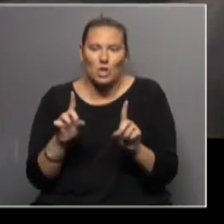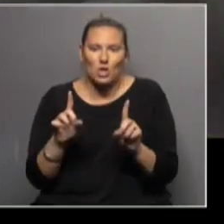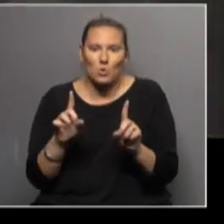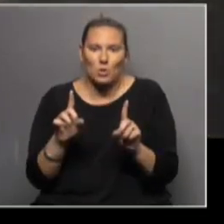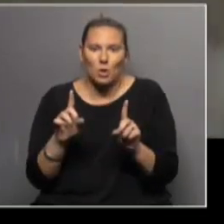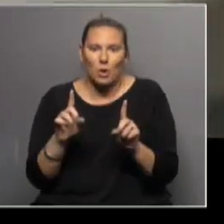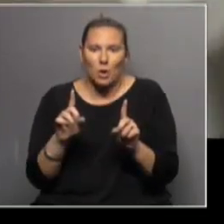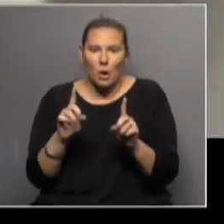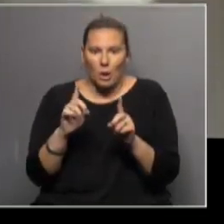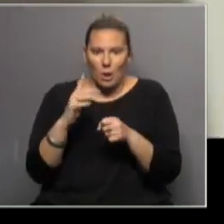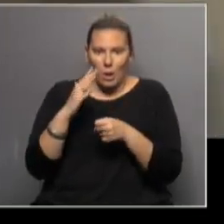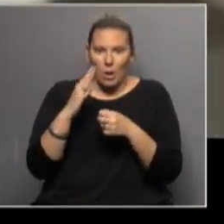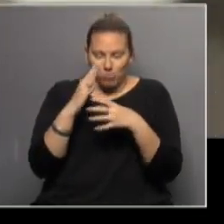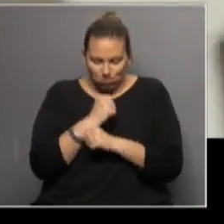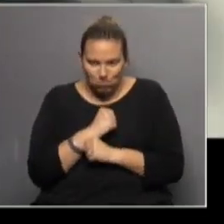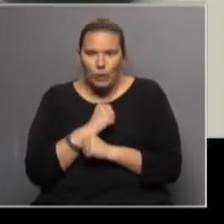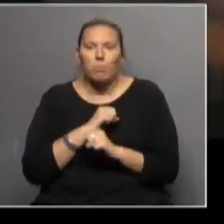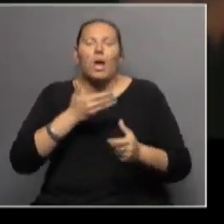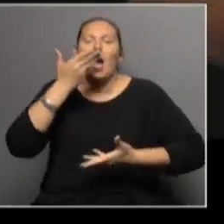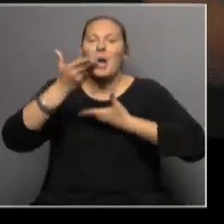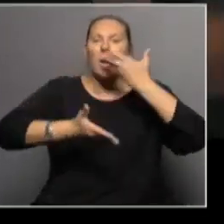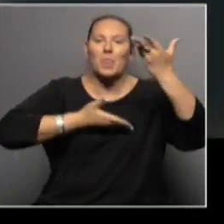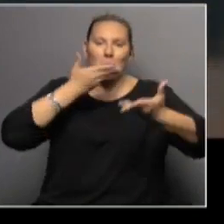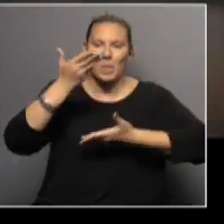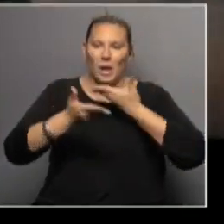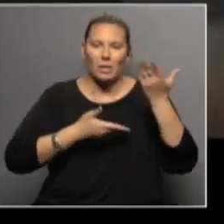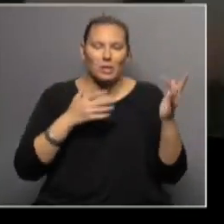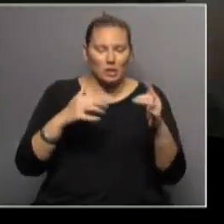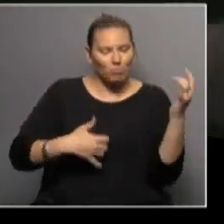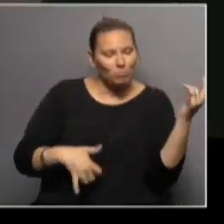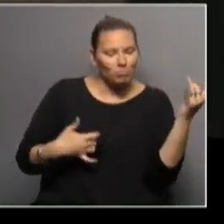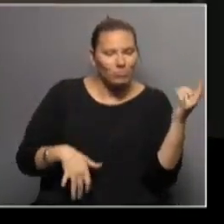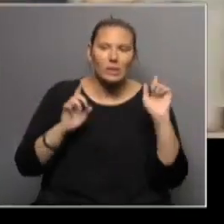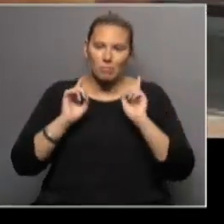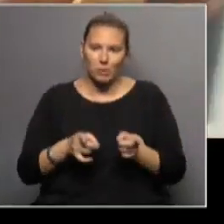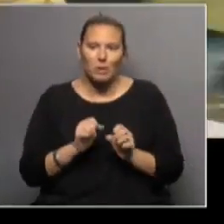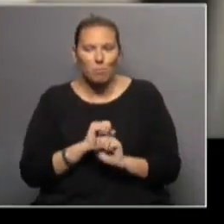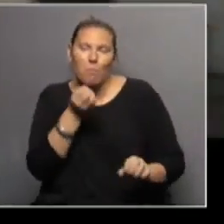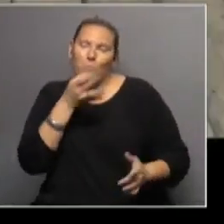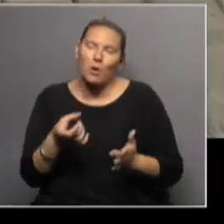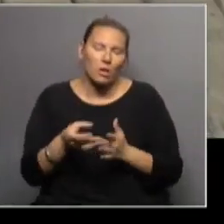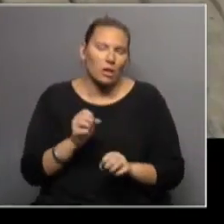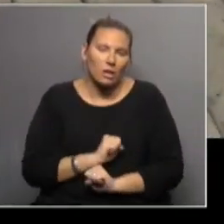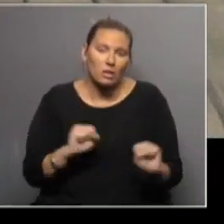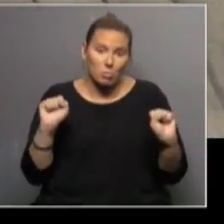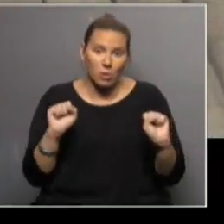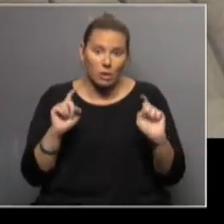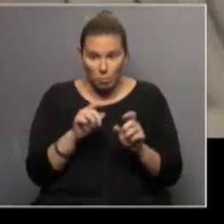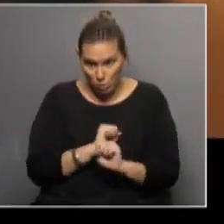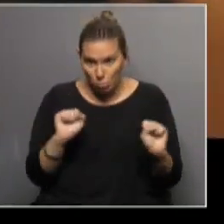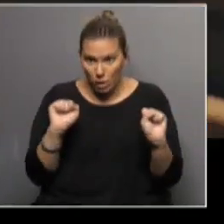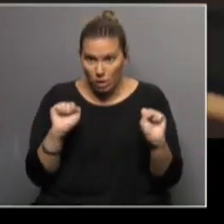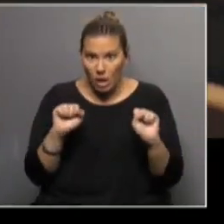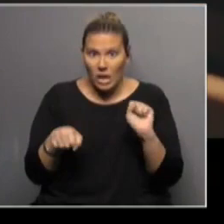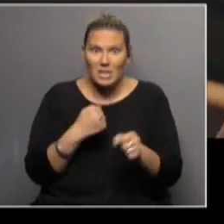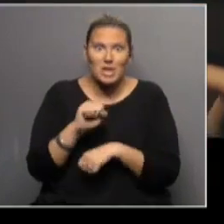no nos atrape y salga la voz, salgan las notas por los instrumentos, y toquemos lo mejor posible. Porque está la posibilidad de pasarse